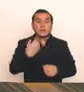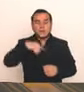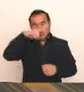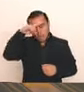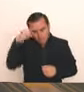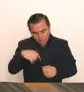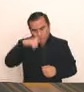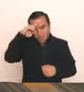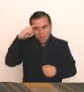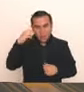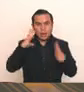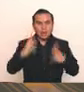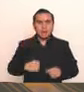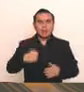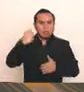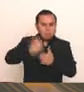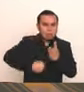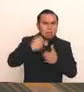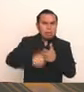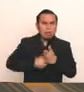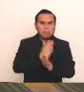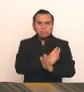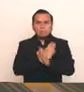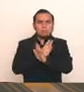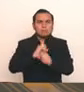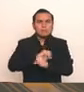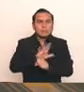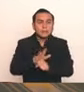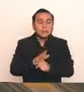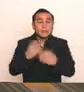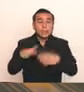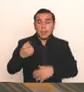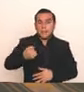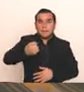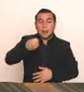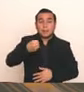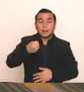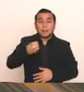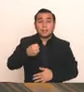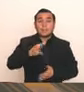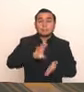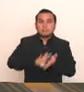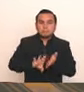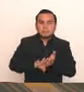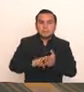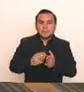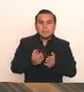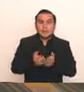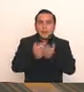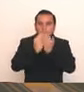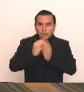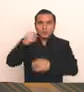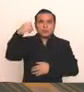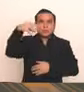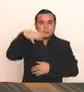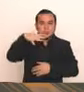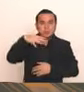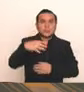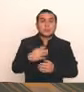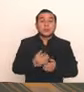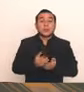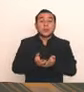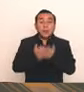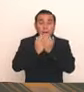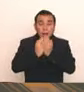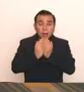que están en primera línea combatiendo directamente esta pandemia sorprendimos el pago de la cuota energía eléctrica por tres meses suspendimos el pago de